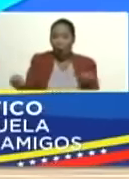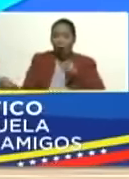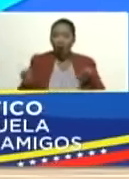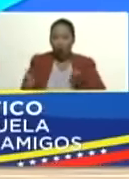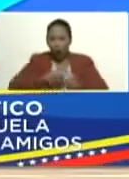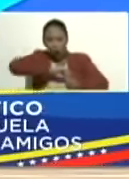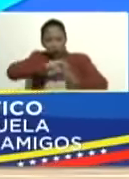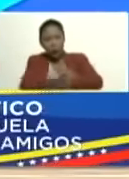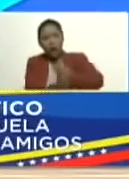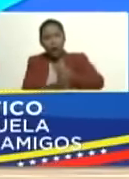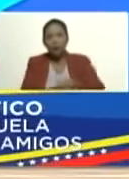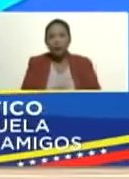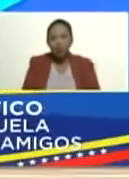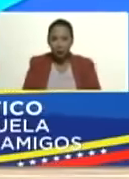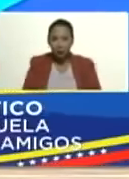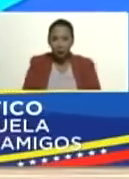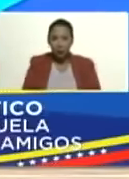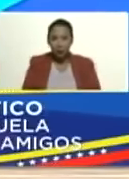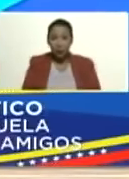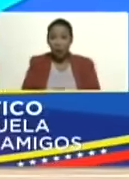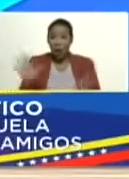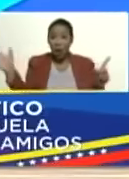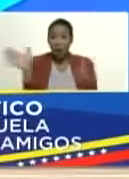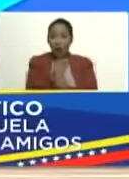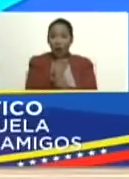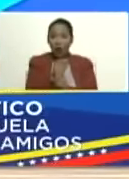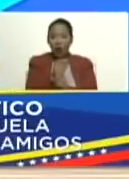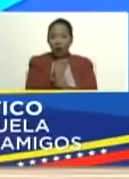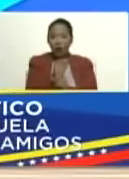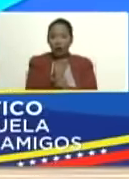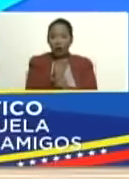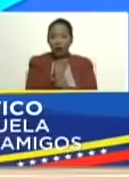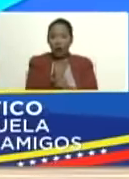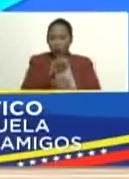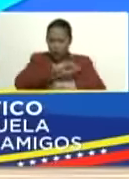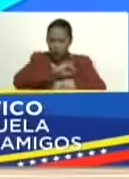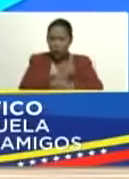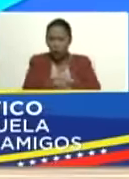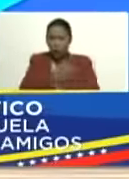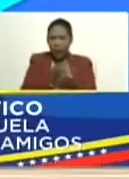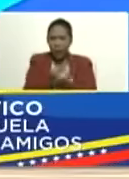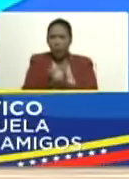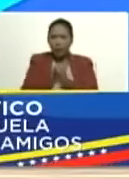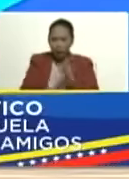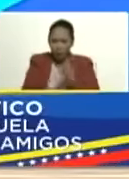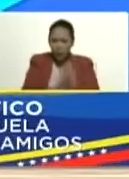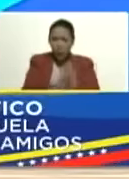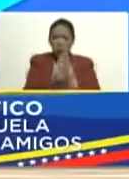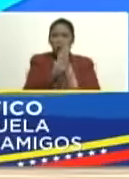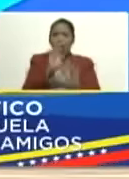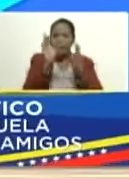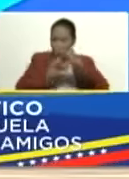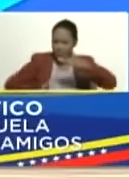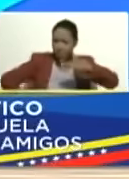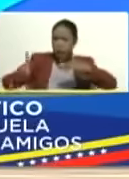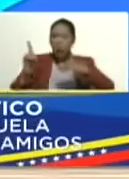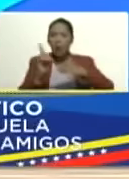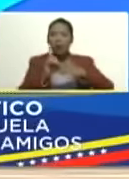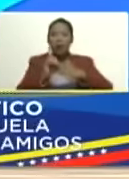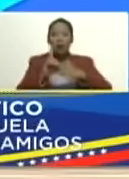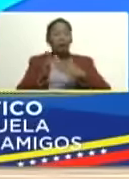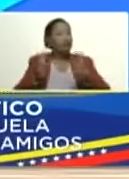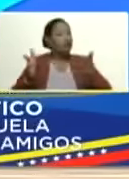fuerza y logró, con mucha fuerza, firmeza, tino diplomático,